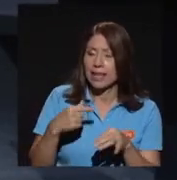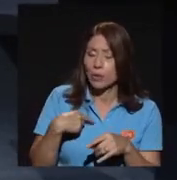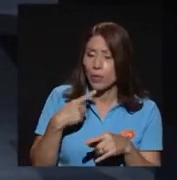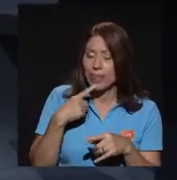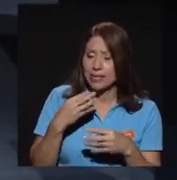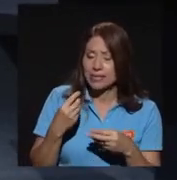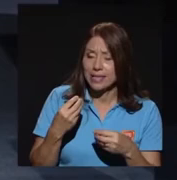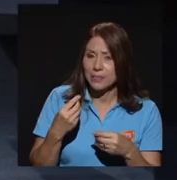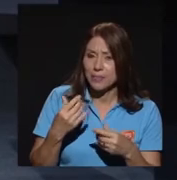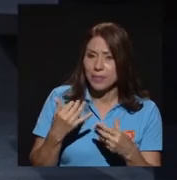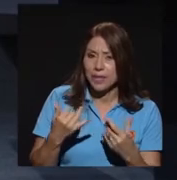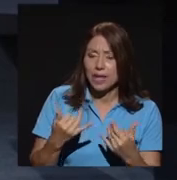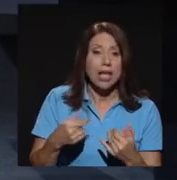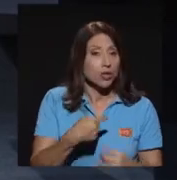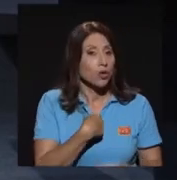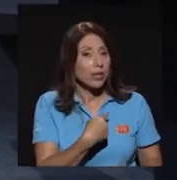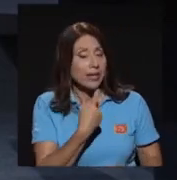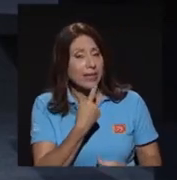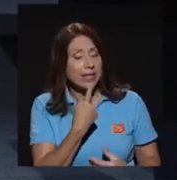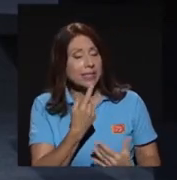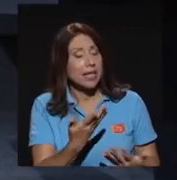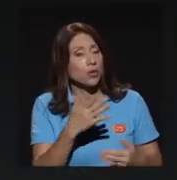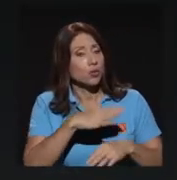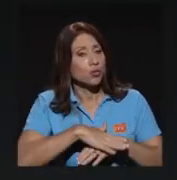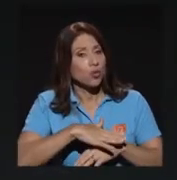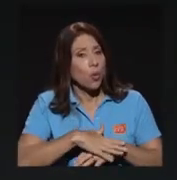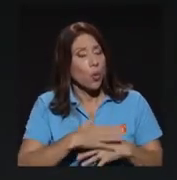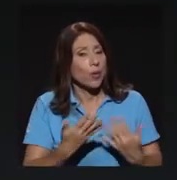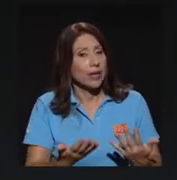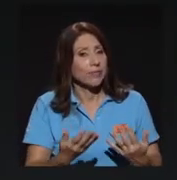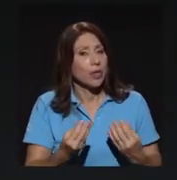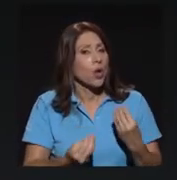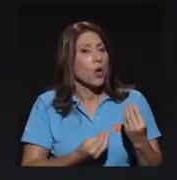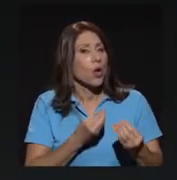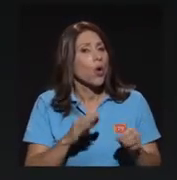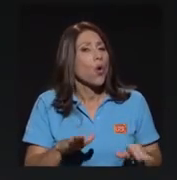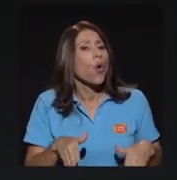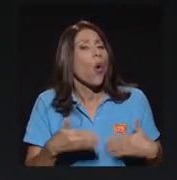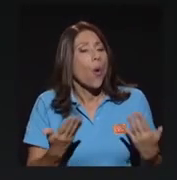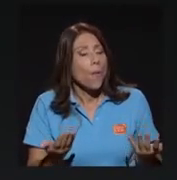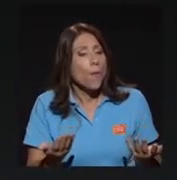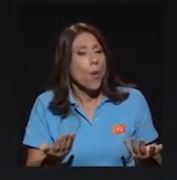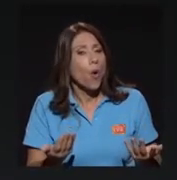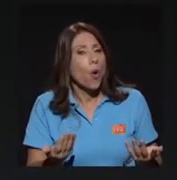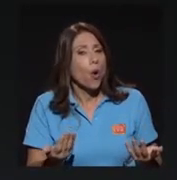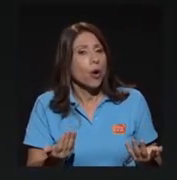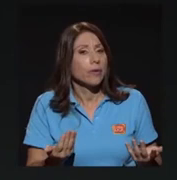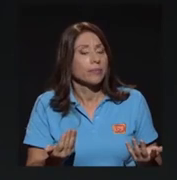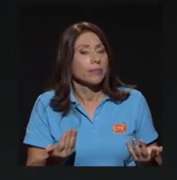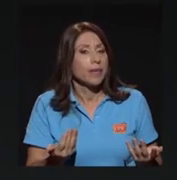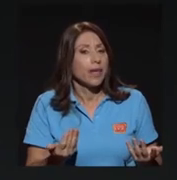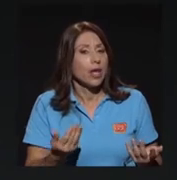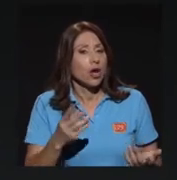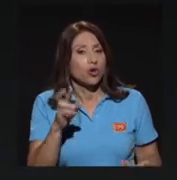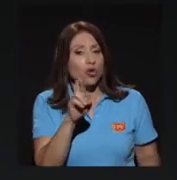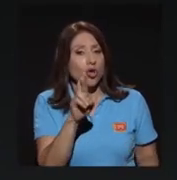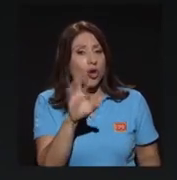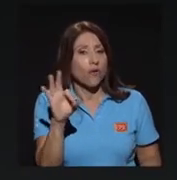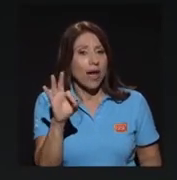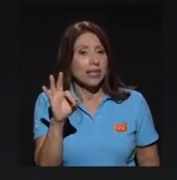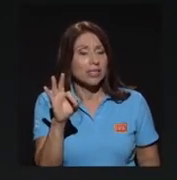y yo decía de la de como él deja la universidad